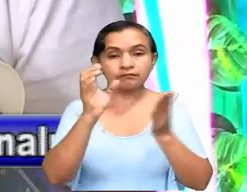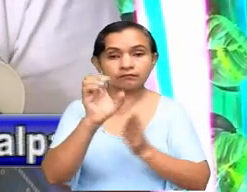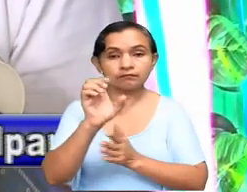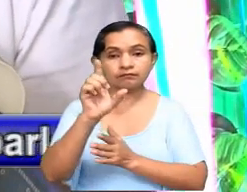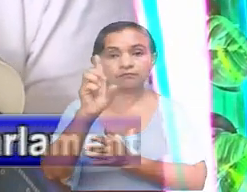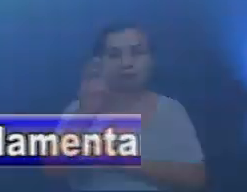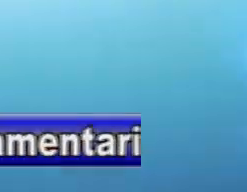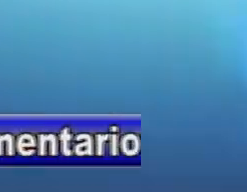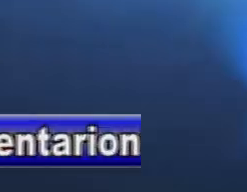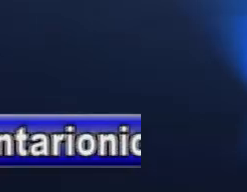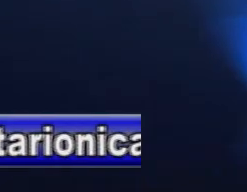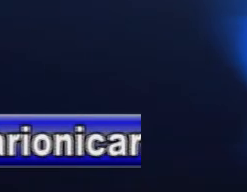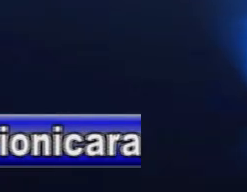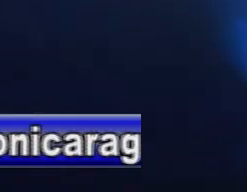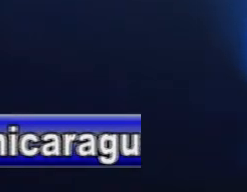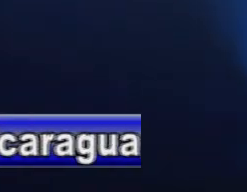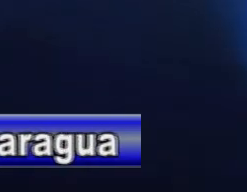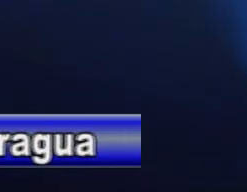Marcia.